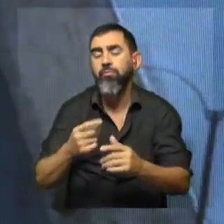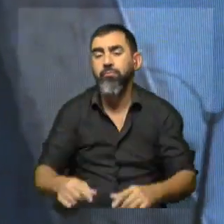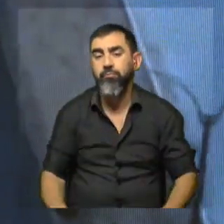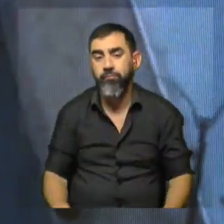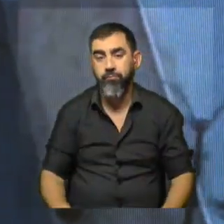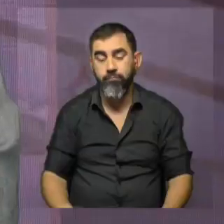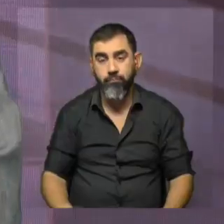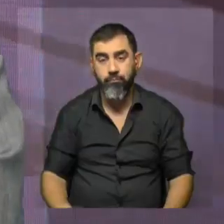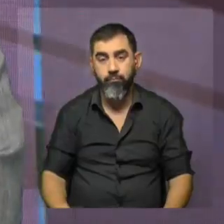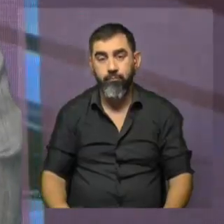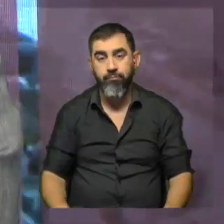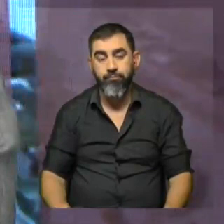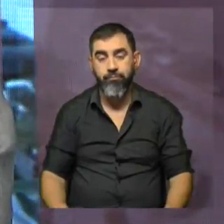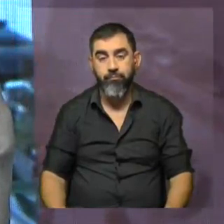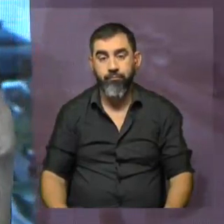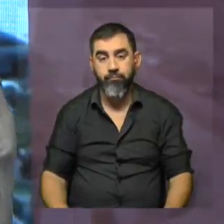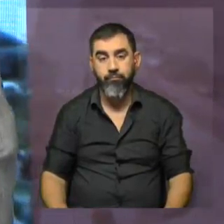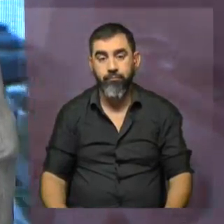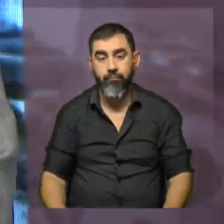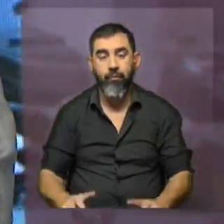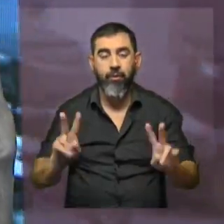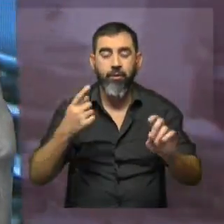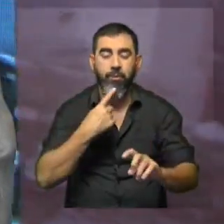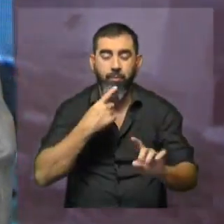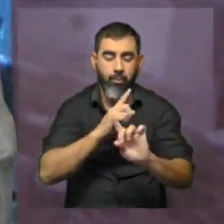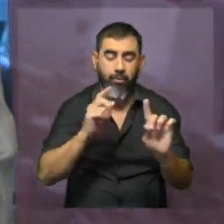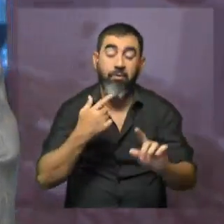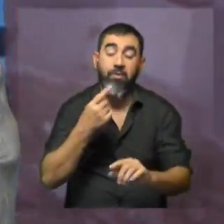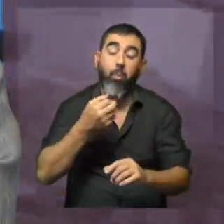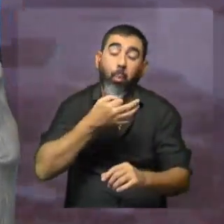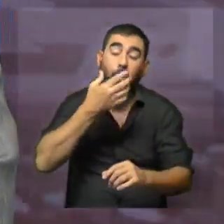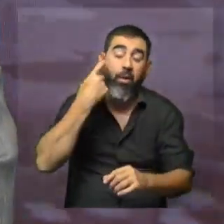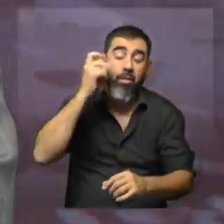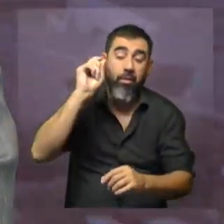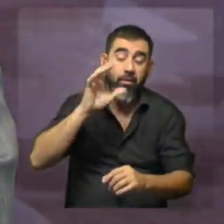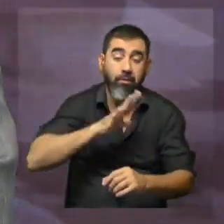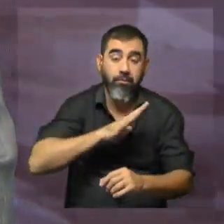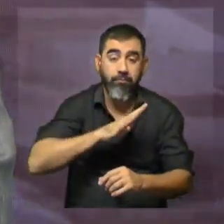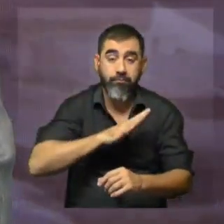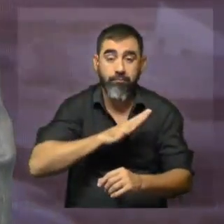Benítez no habló desde lo político, dijo que cualquier iniciativa que